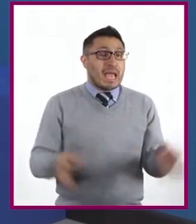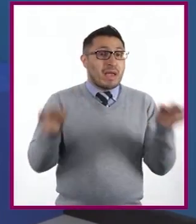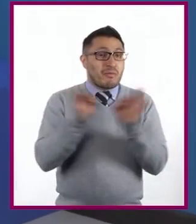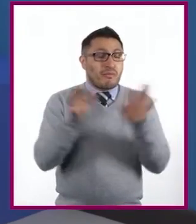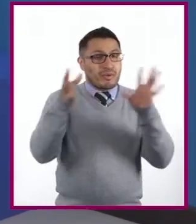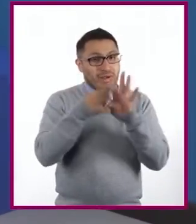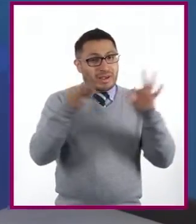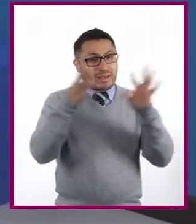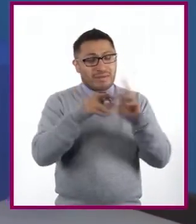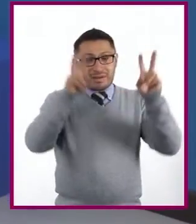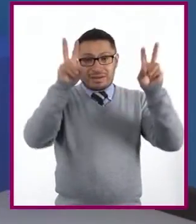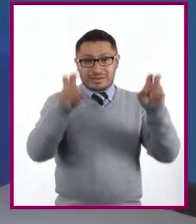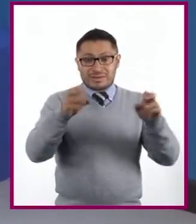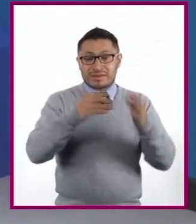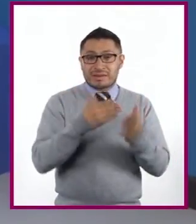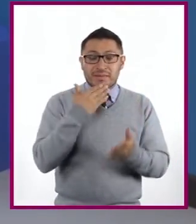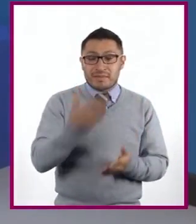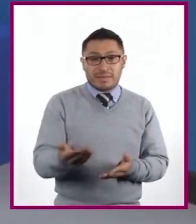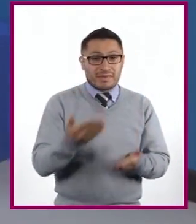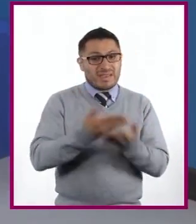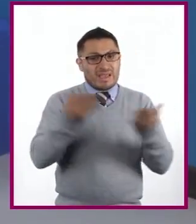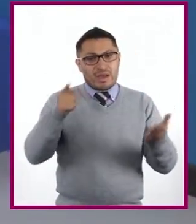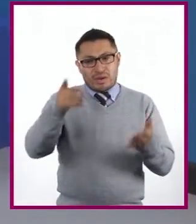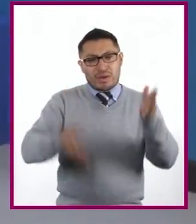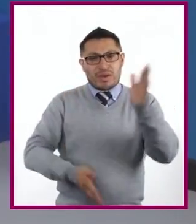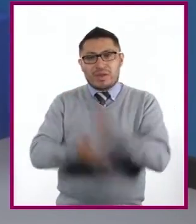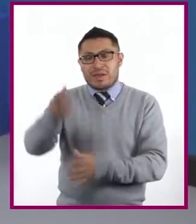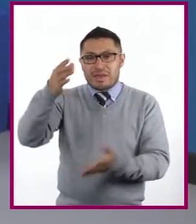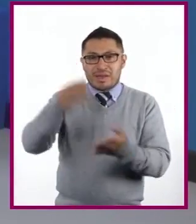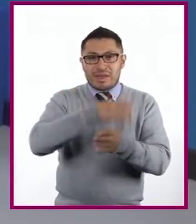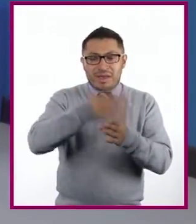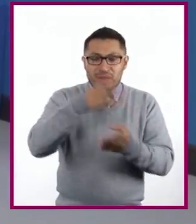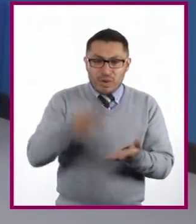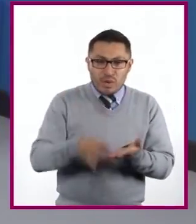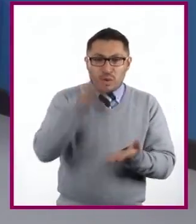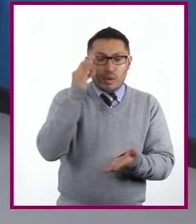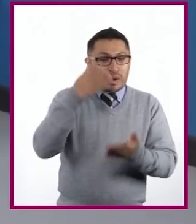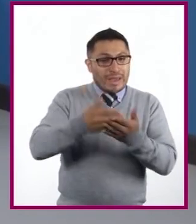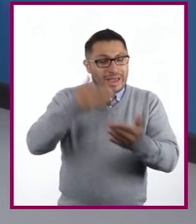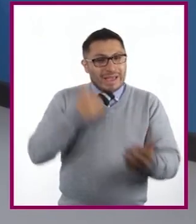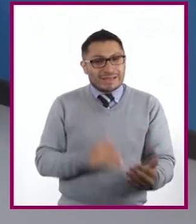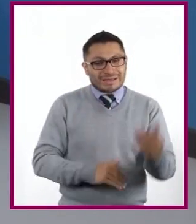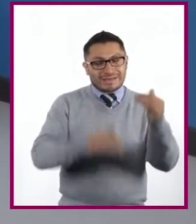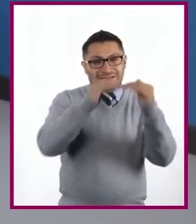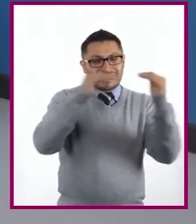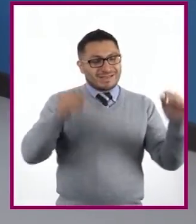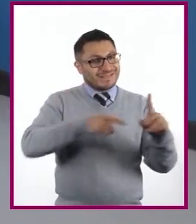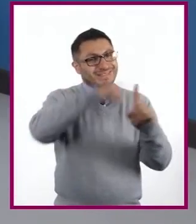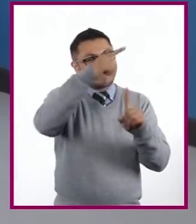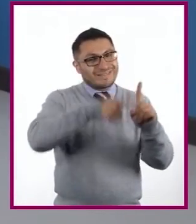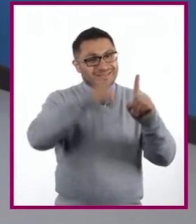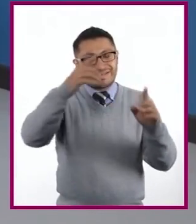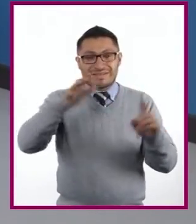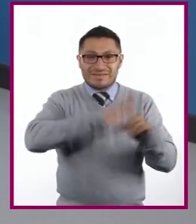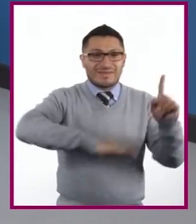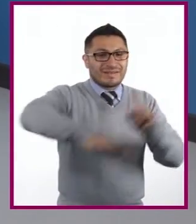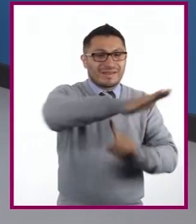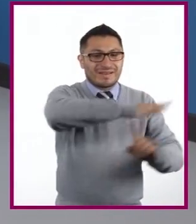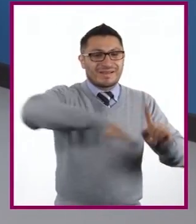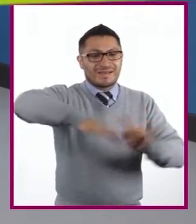tema. Gracias, maestro. Ahora sí, se puede ir a tomar su café antes de que alcance el equilibrio térmico con el